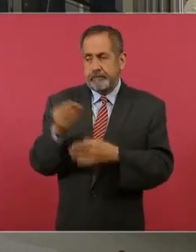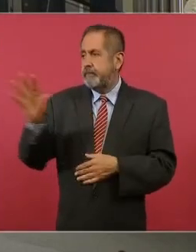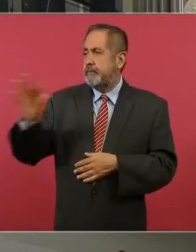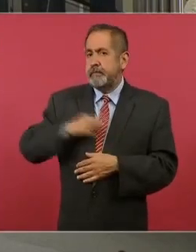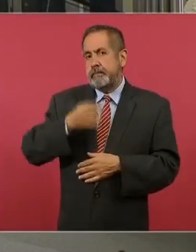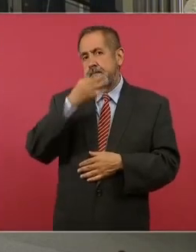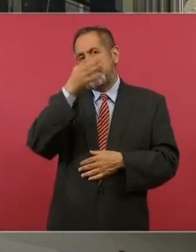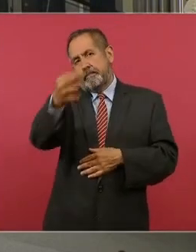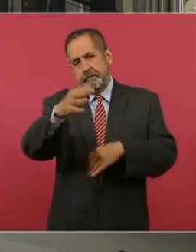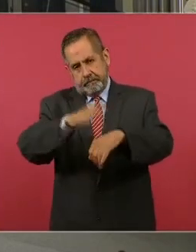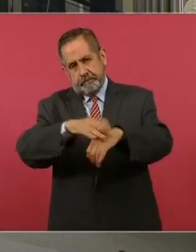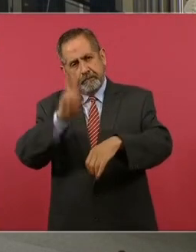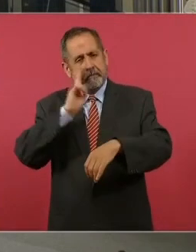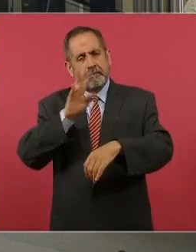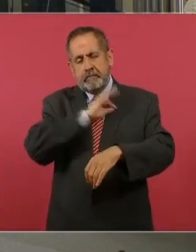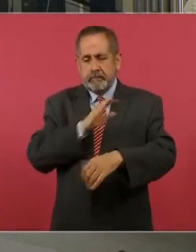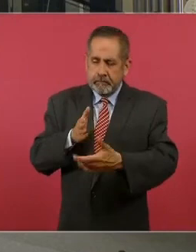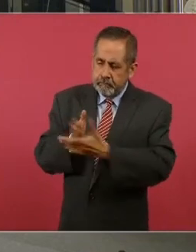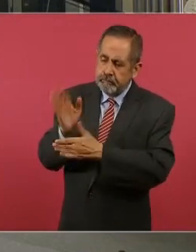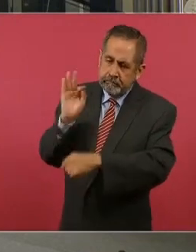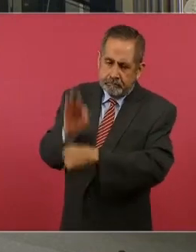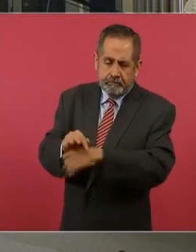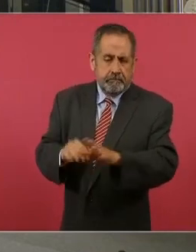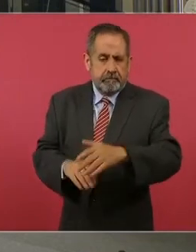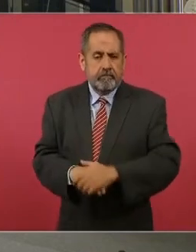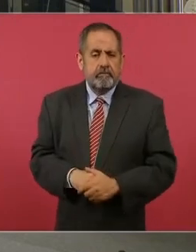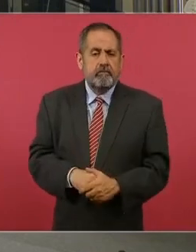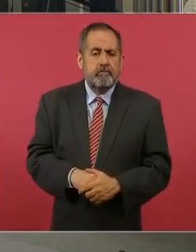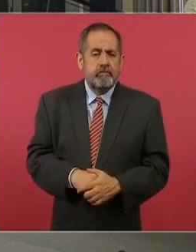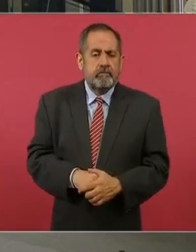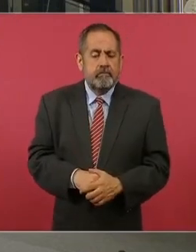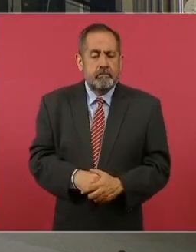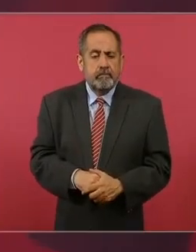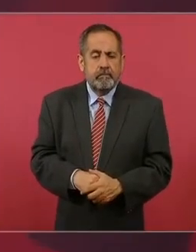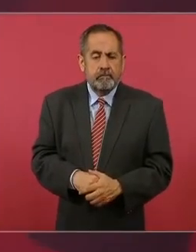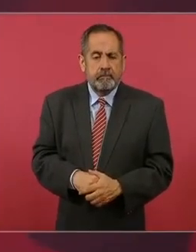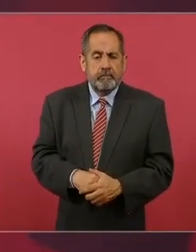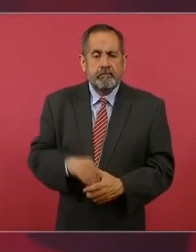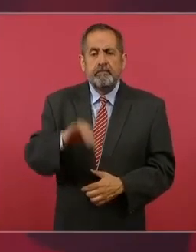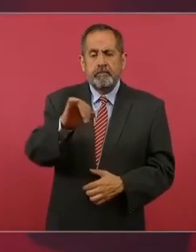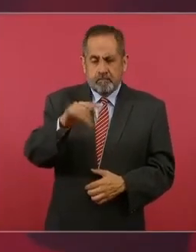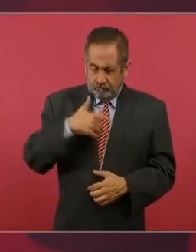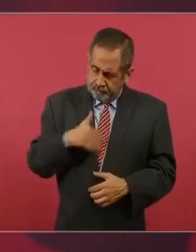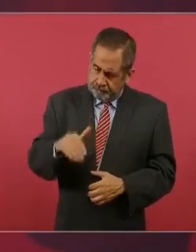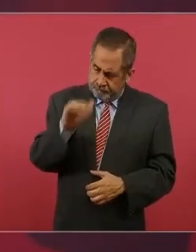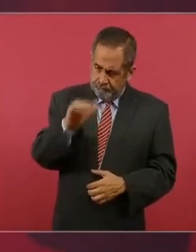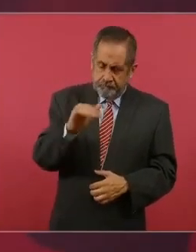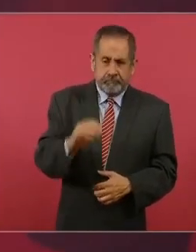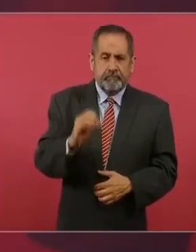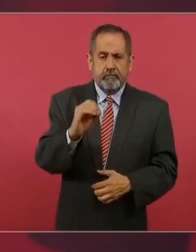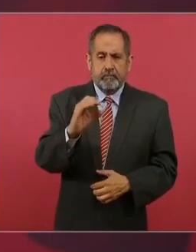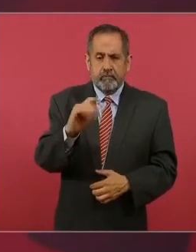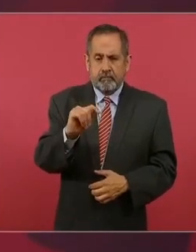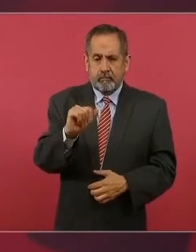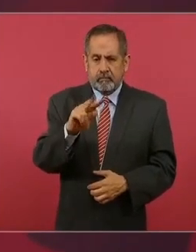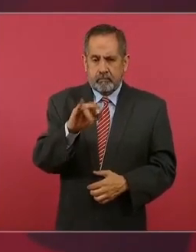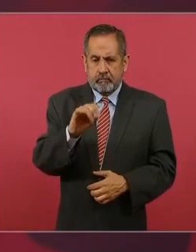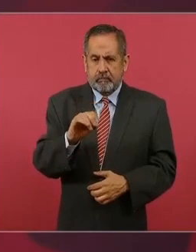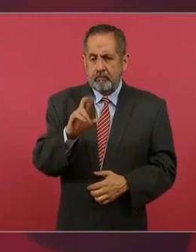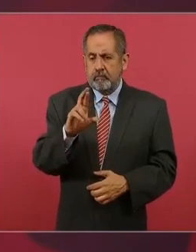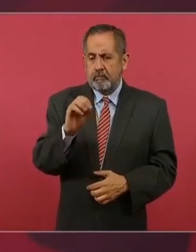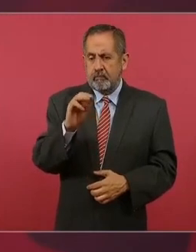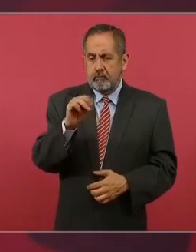para ver si usted puede intervenir, presidente. Sí, vamos a pedirle a Octavio Romero